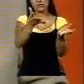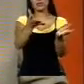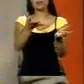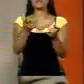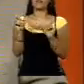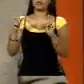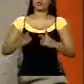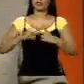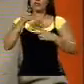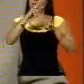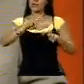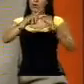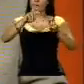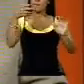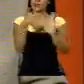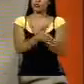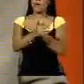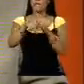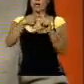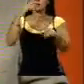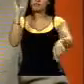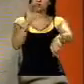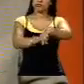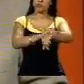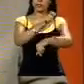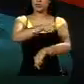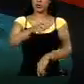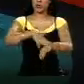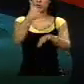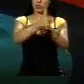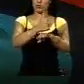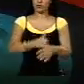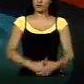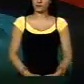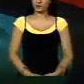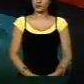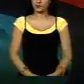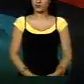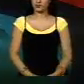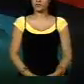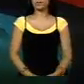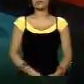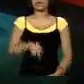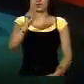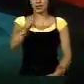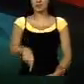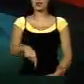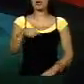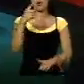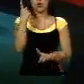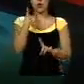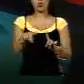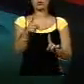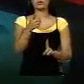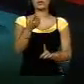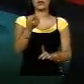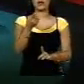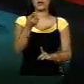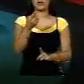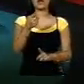forma paulatina las cuotas de producción de crudo correspondientes a Venezuela. ¿No tenemos un micro de